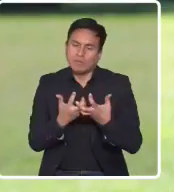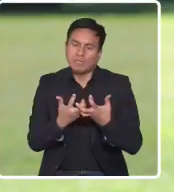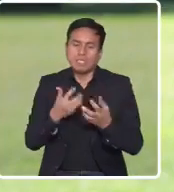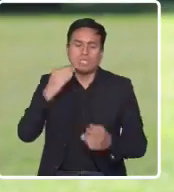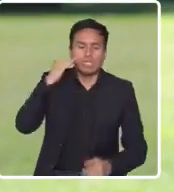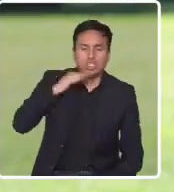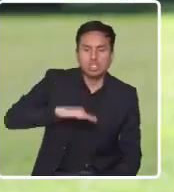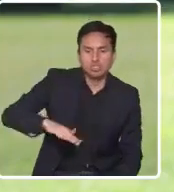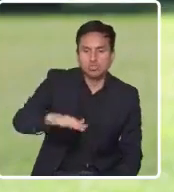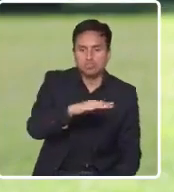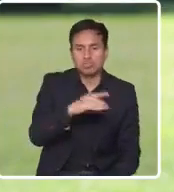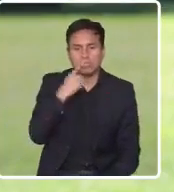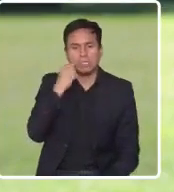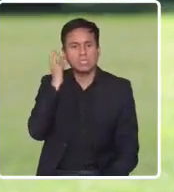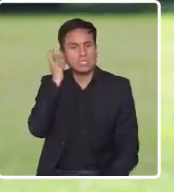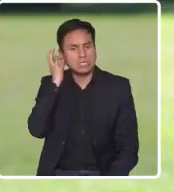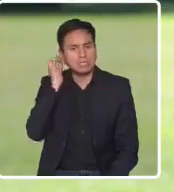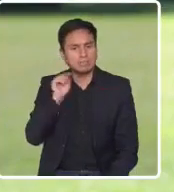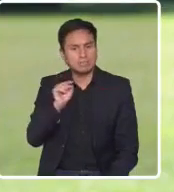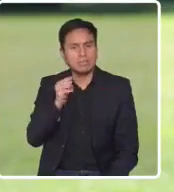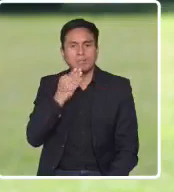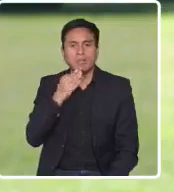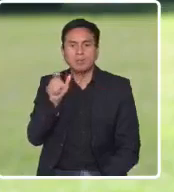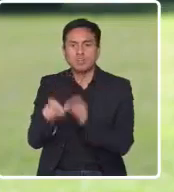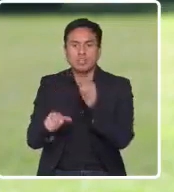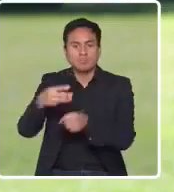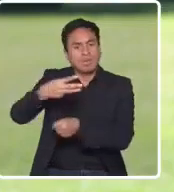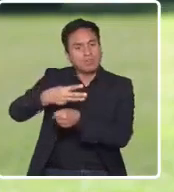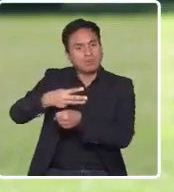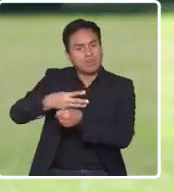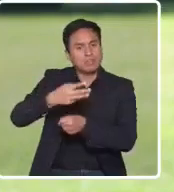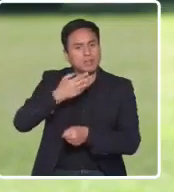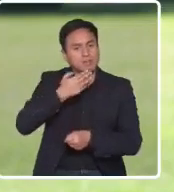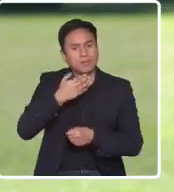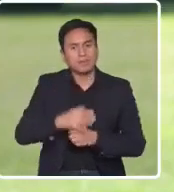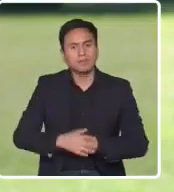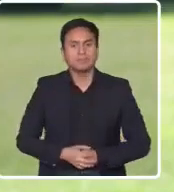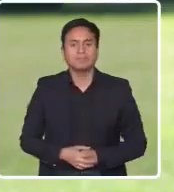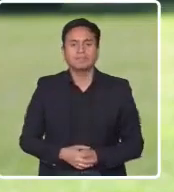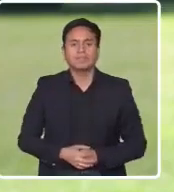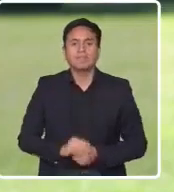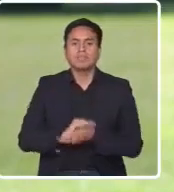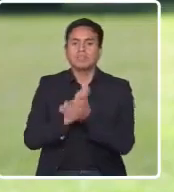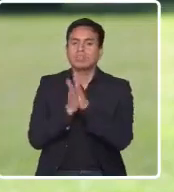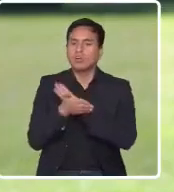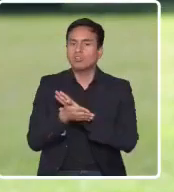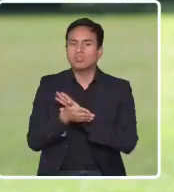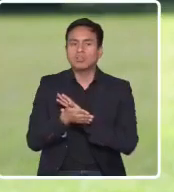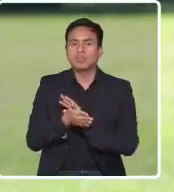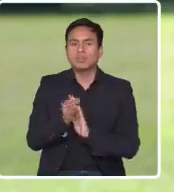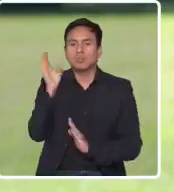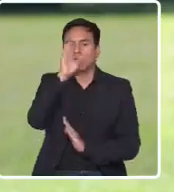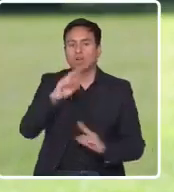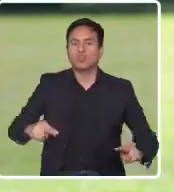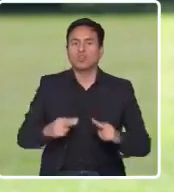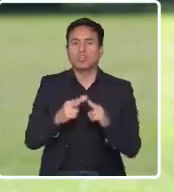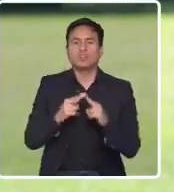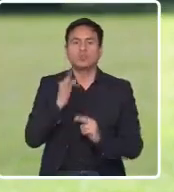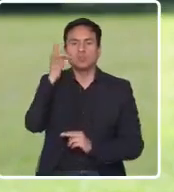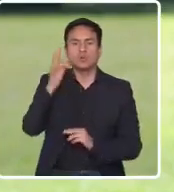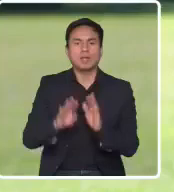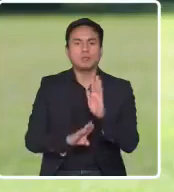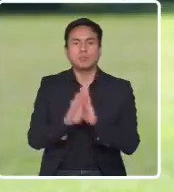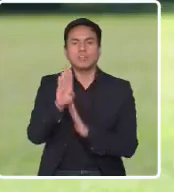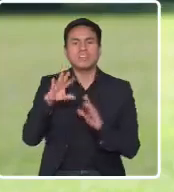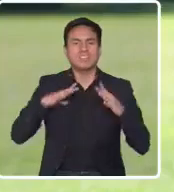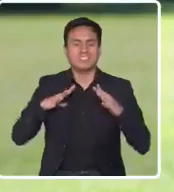con los niños, con las niñas, con nuestras personas mayores y con todos aquellos que buscan construir un futuro más próspero